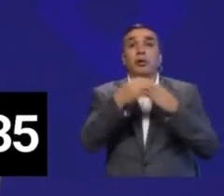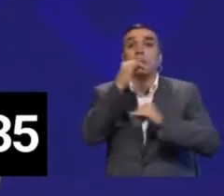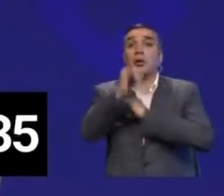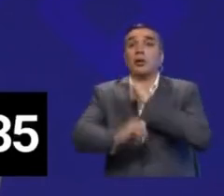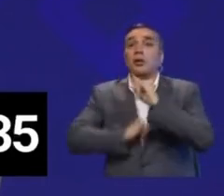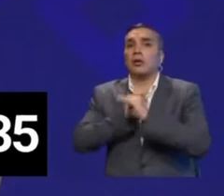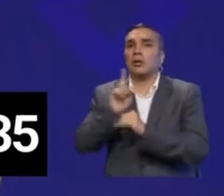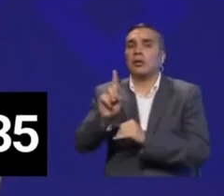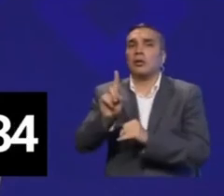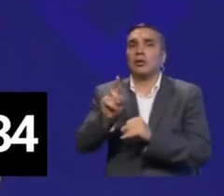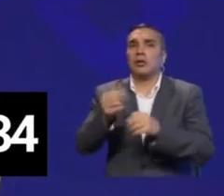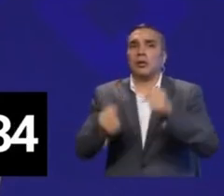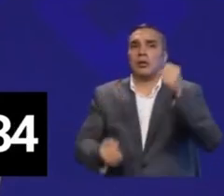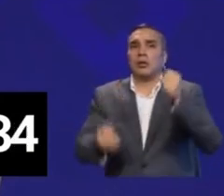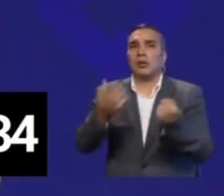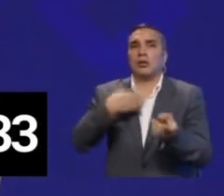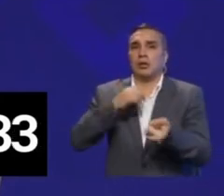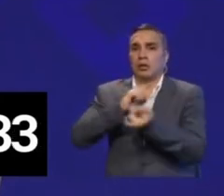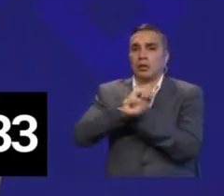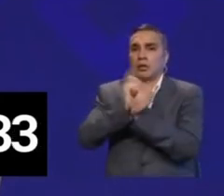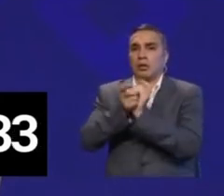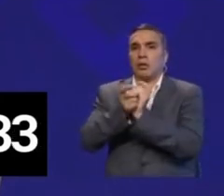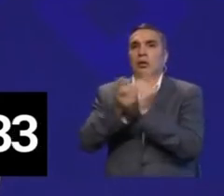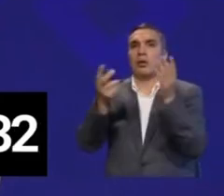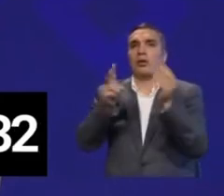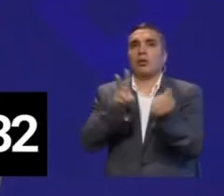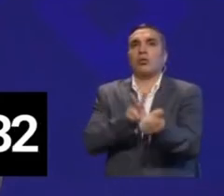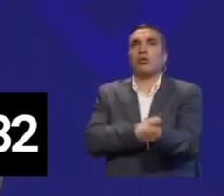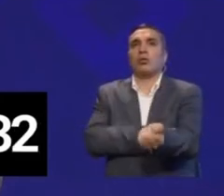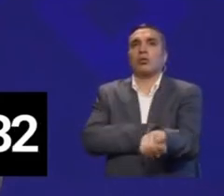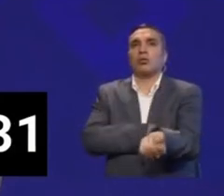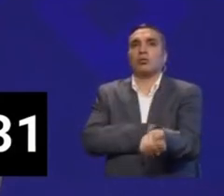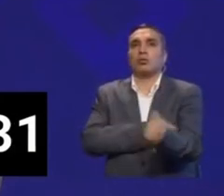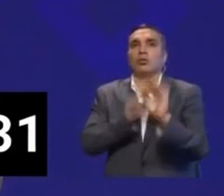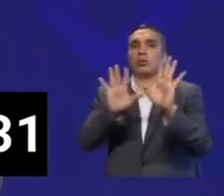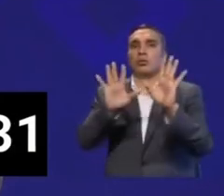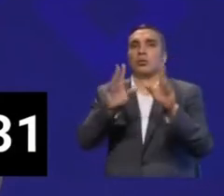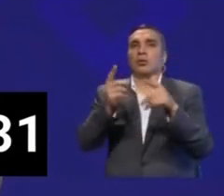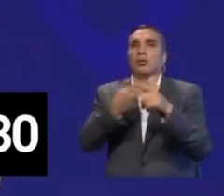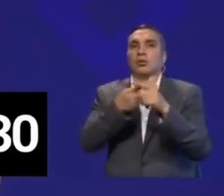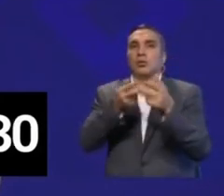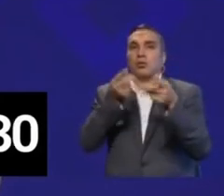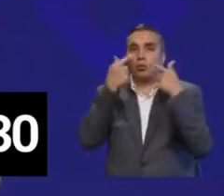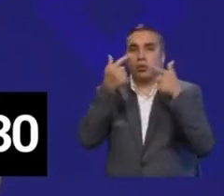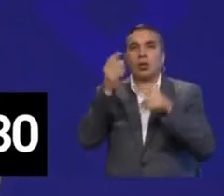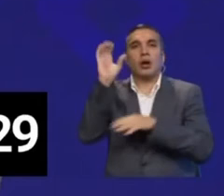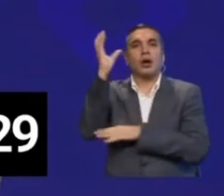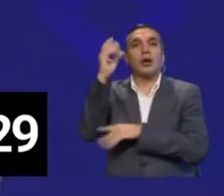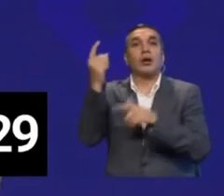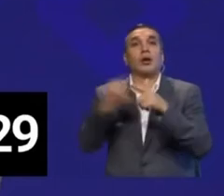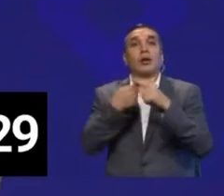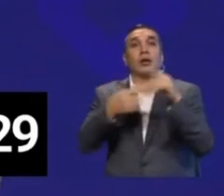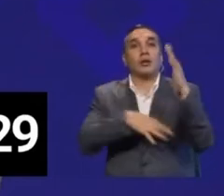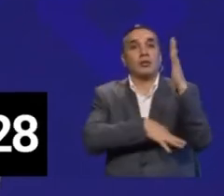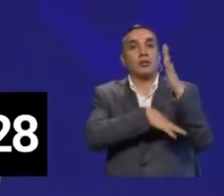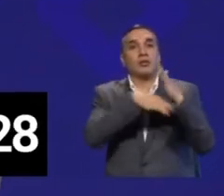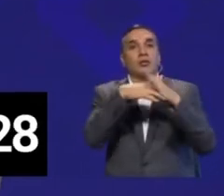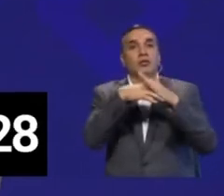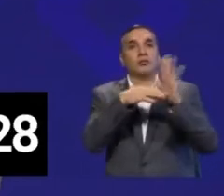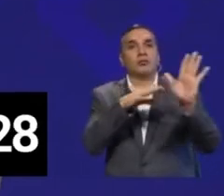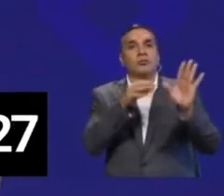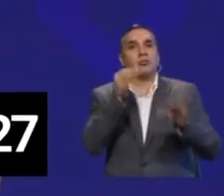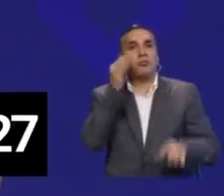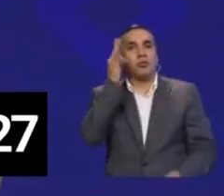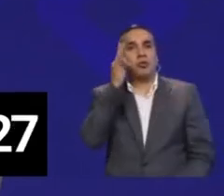internacional? Los carros están cambiando por carros eléctricos, conservar el medio ambiente. Por lo tanto, el petróleo ya no va a